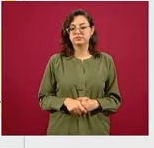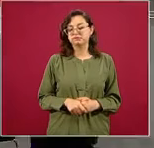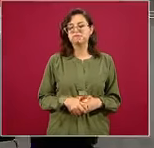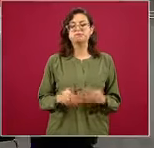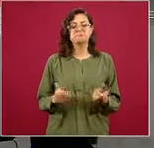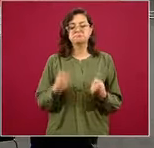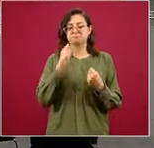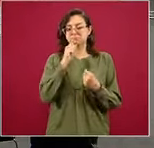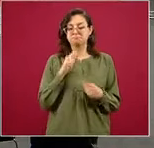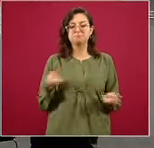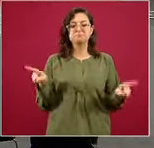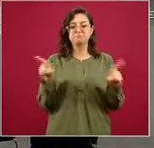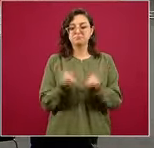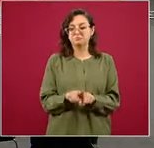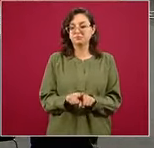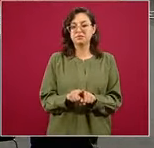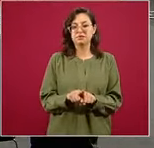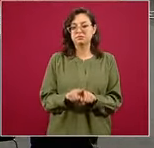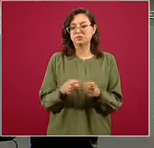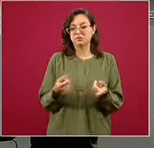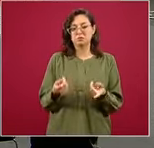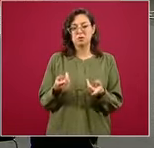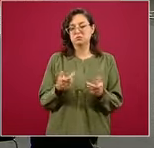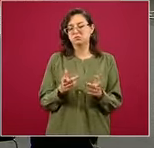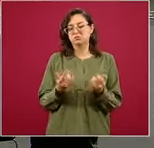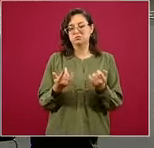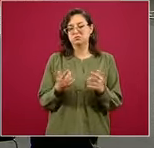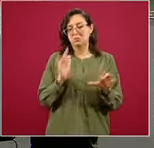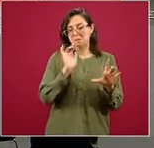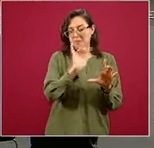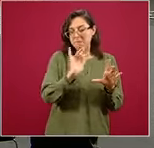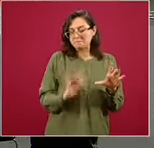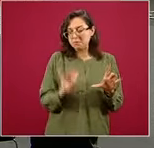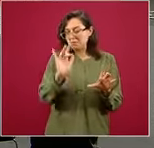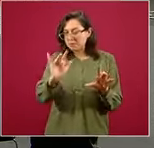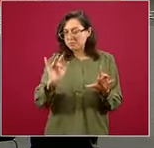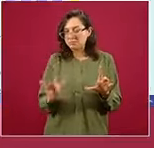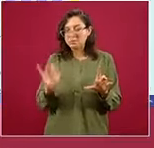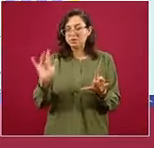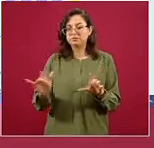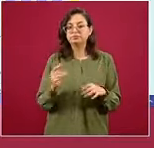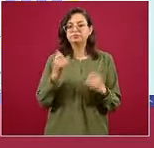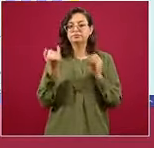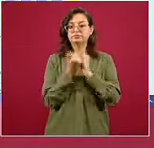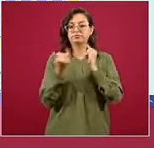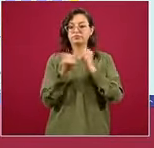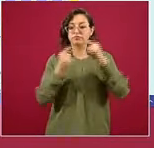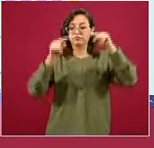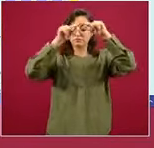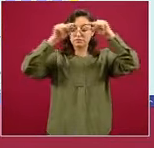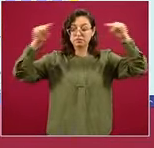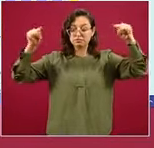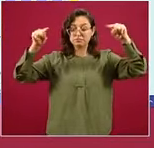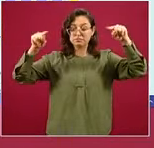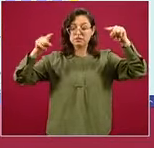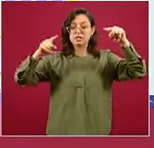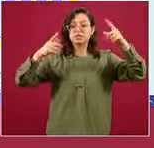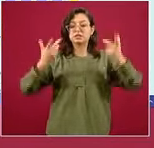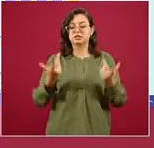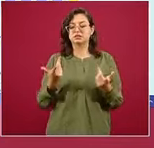mismo, hacen clic sobre la barra y se ve. Y con estos botoncitos de aquí, o